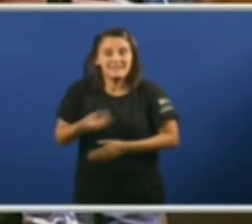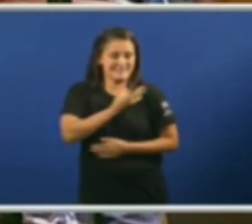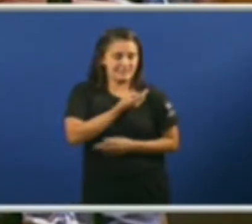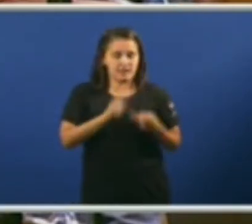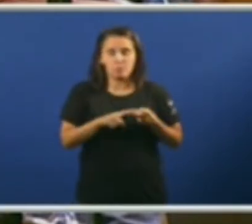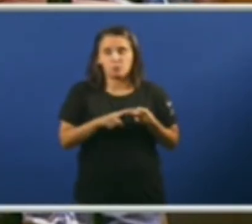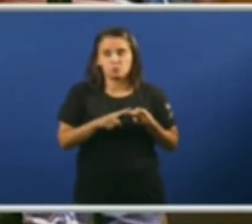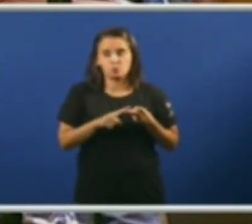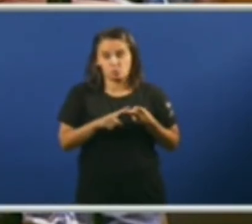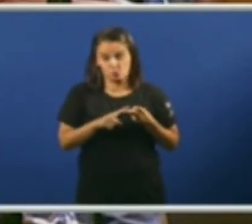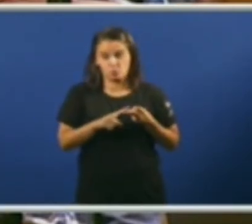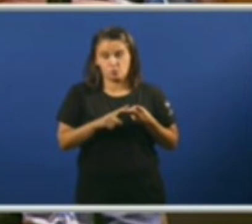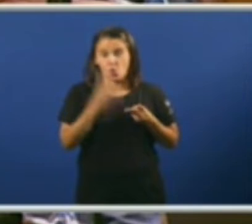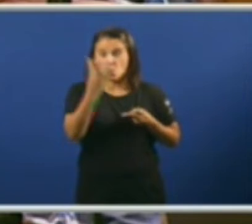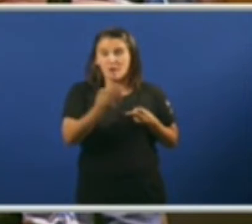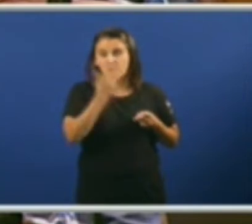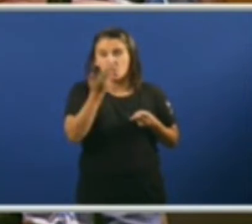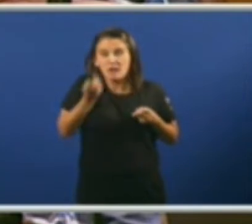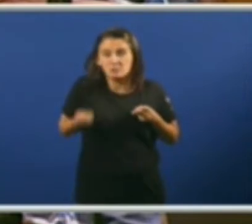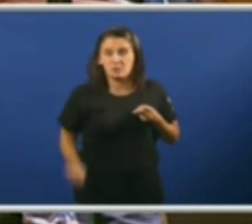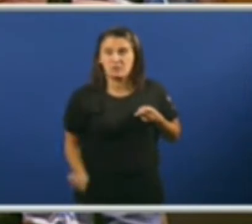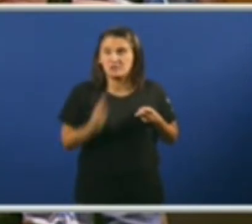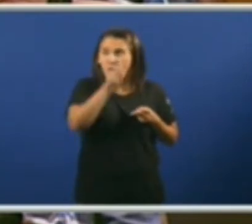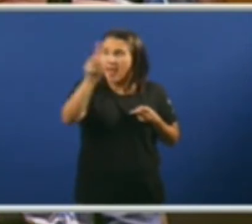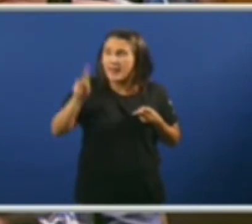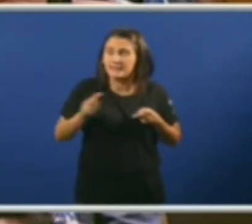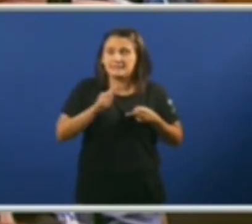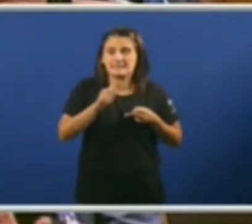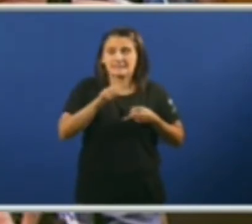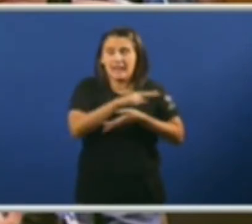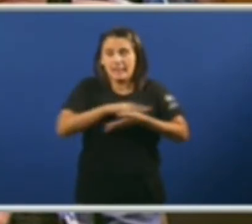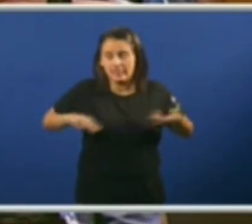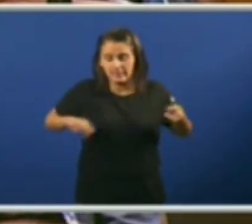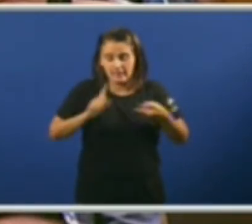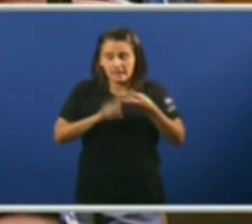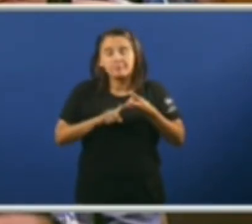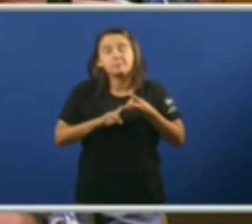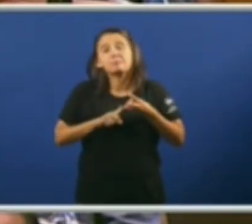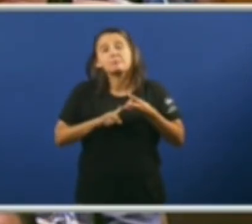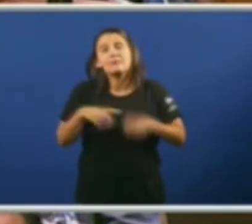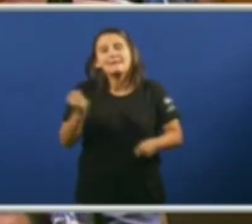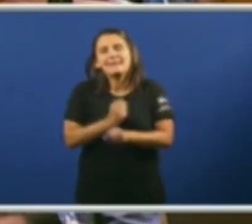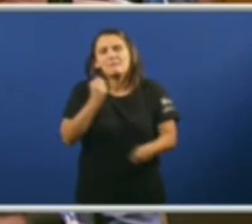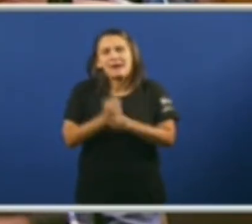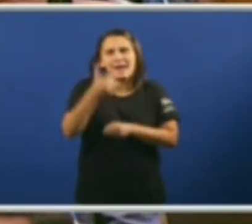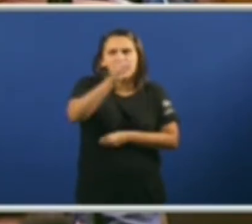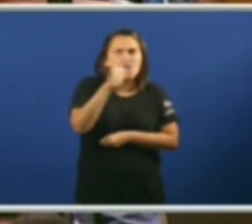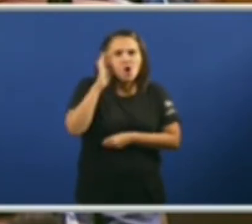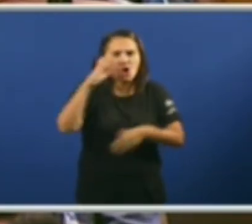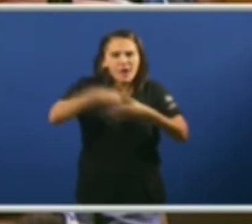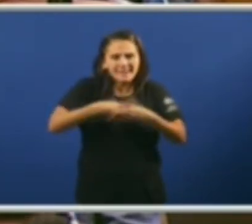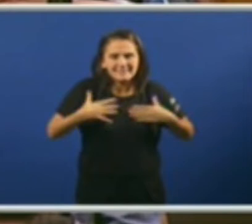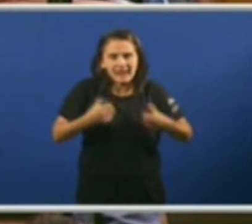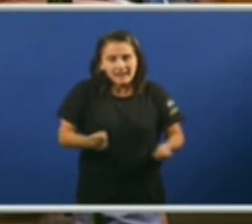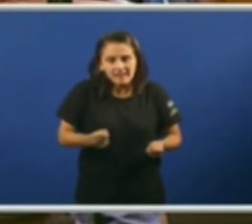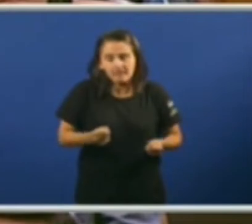sindicatos, aos 4 colexios profesionais médicos de Galiza, aos traballadores e traballadoras da